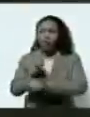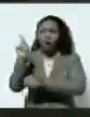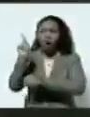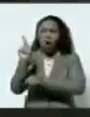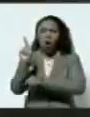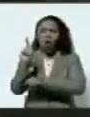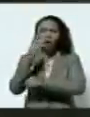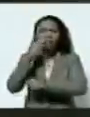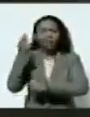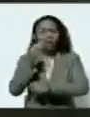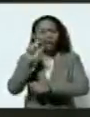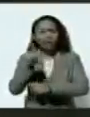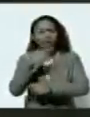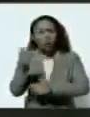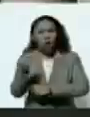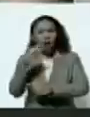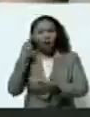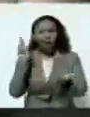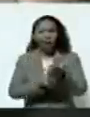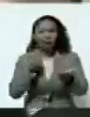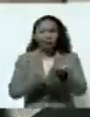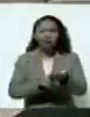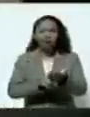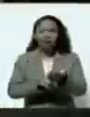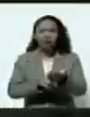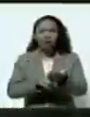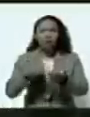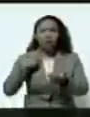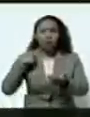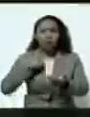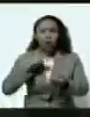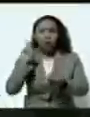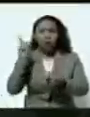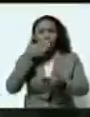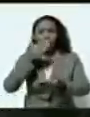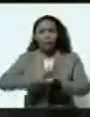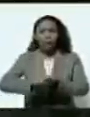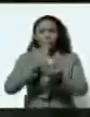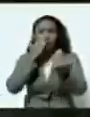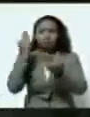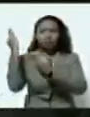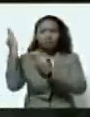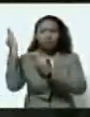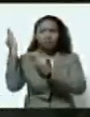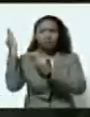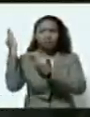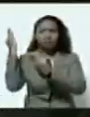si es verdad o no es verdad. Yo tengo la carta, la tengo yo.